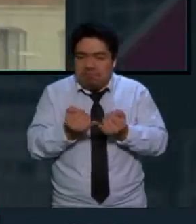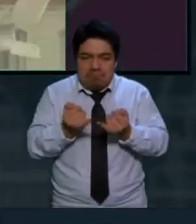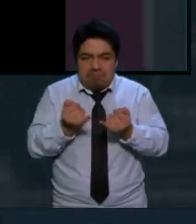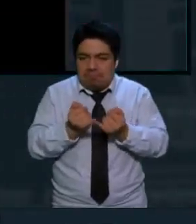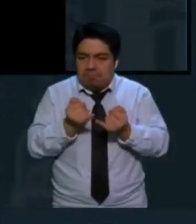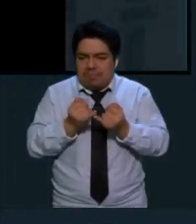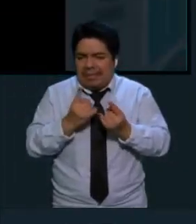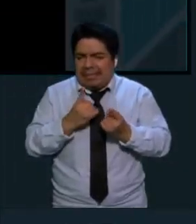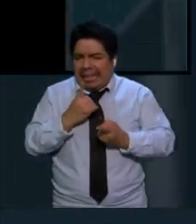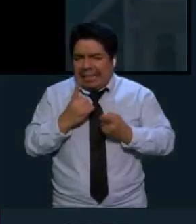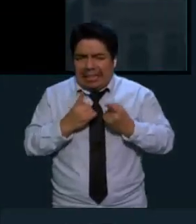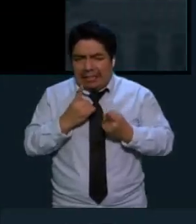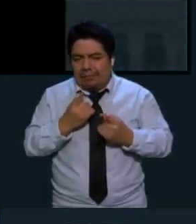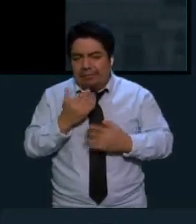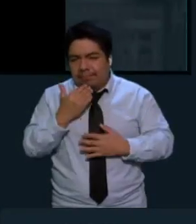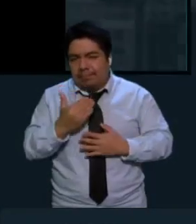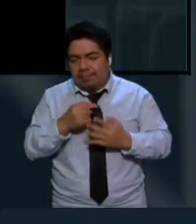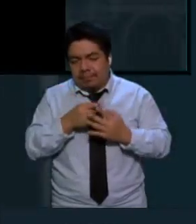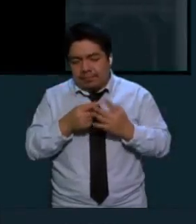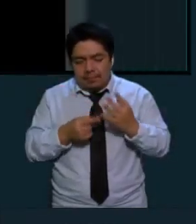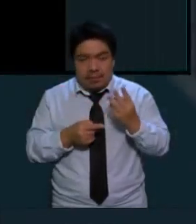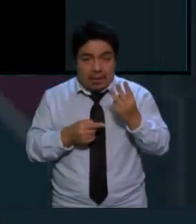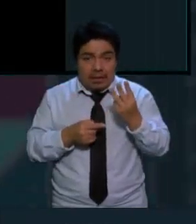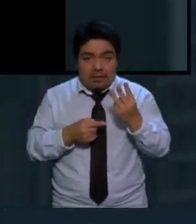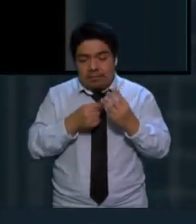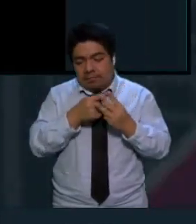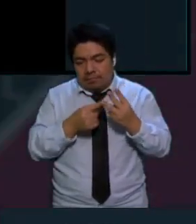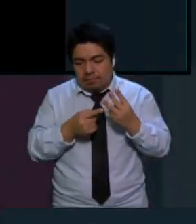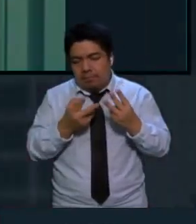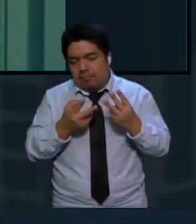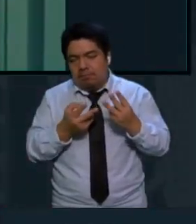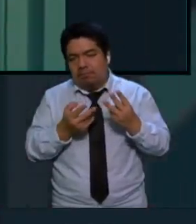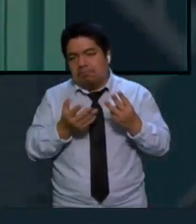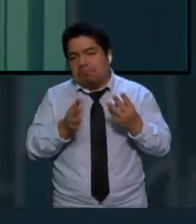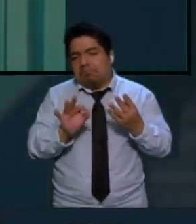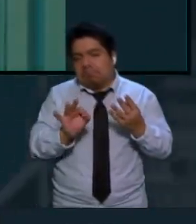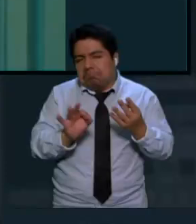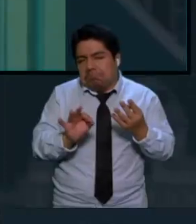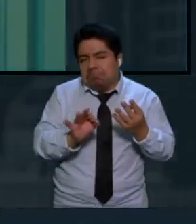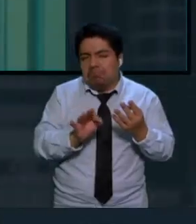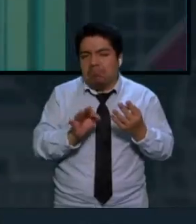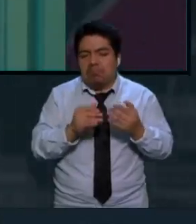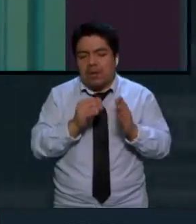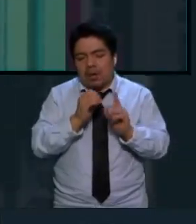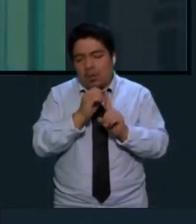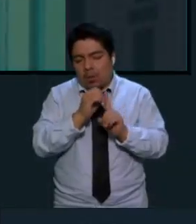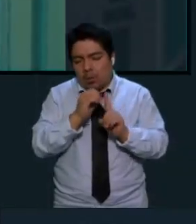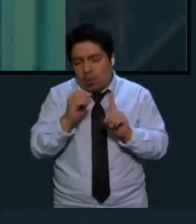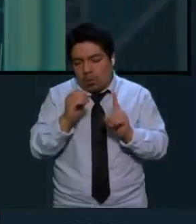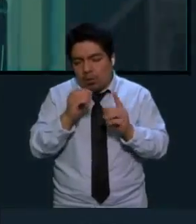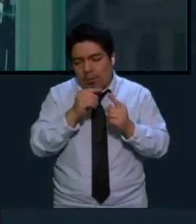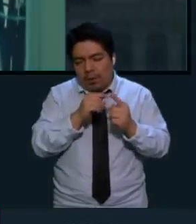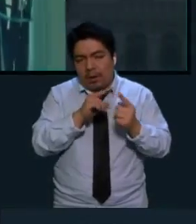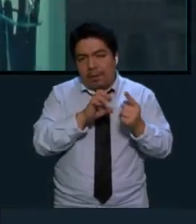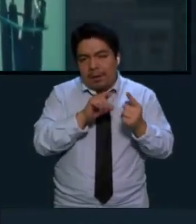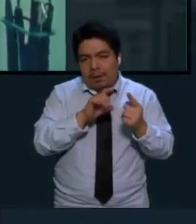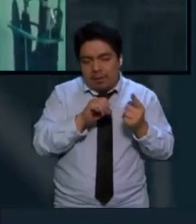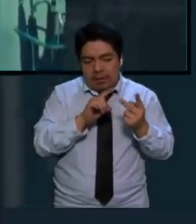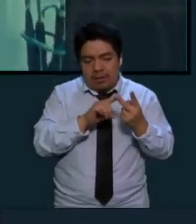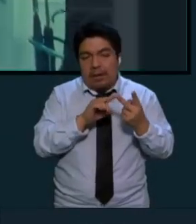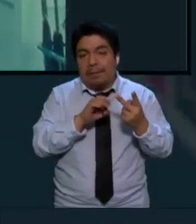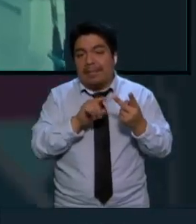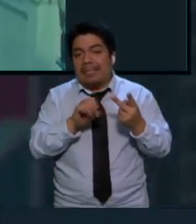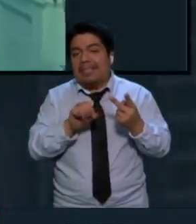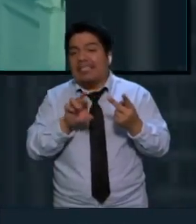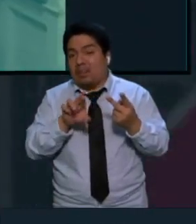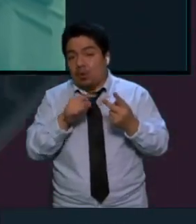muy divertido. Entonces son estos 3 relatos, ¿no? Digamos que podemos ir como en orden, porque Veneno y El Desratizador